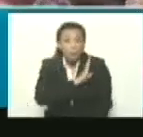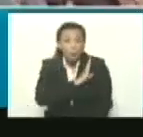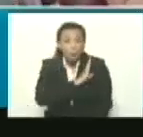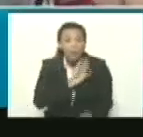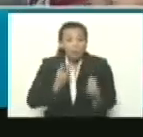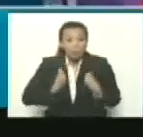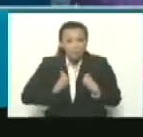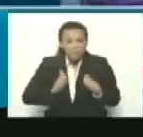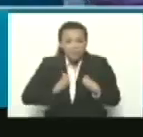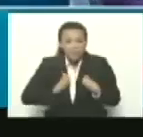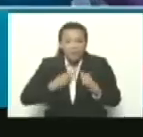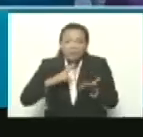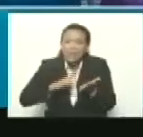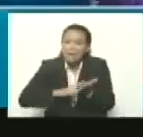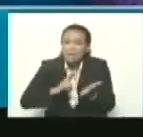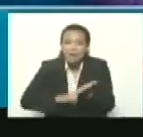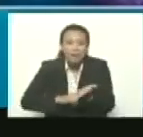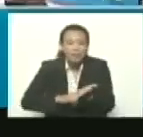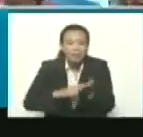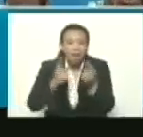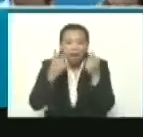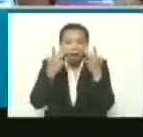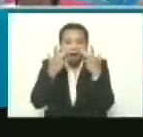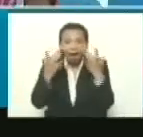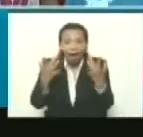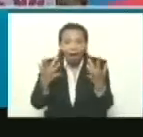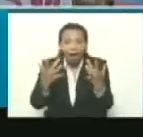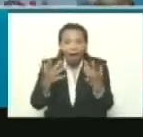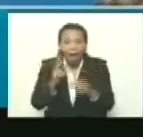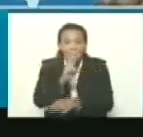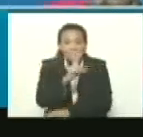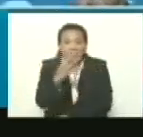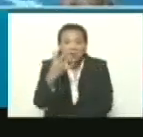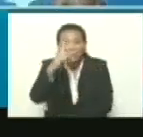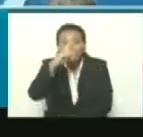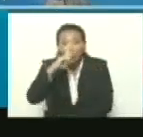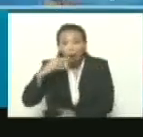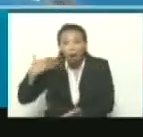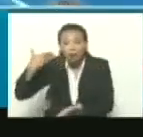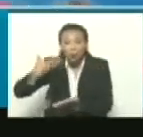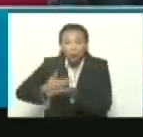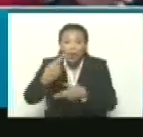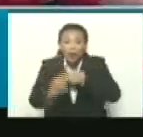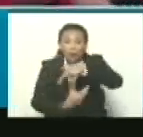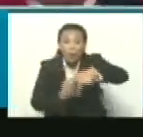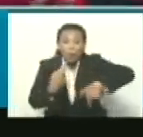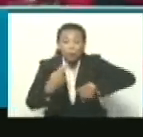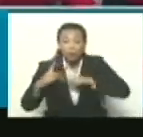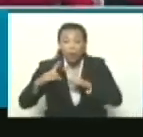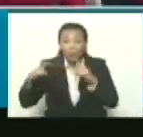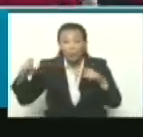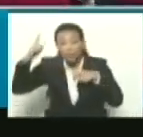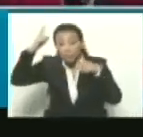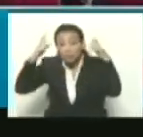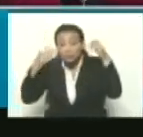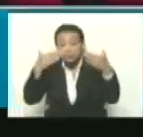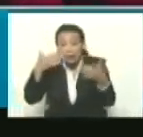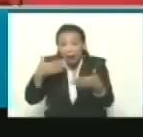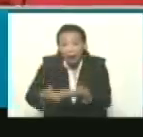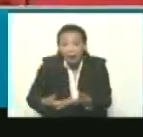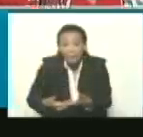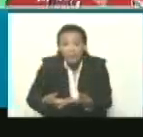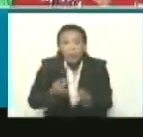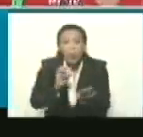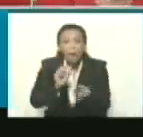de verdad no lo había visto yo en 24 años de revolución. Nunca lo había visto. Quiero poner